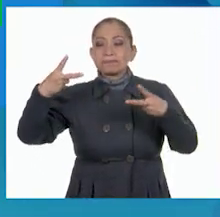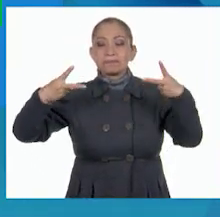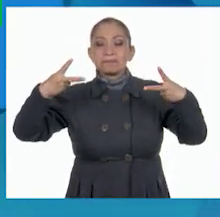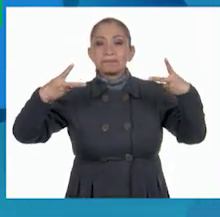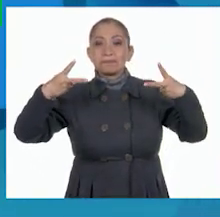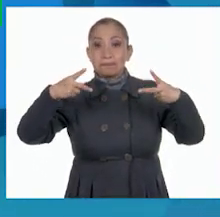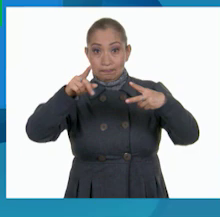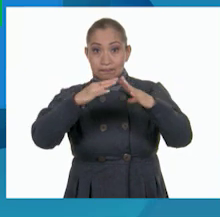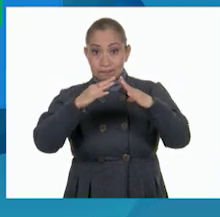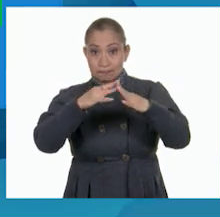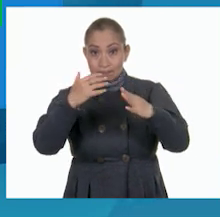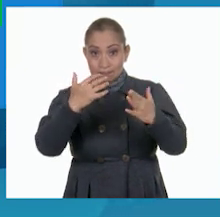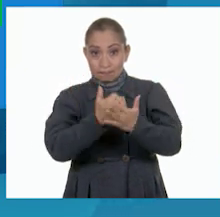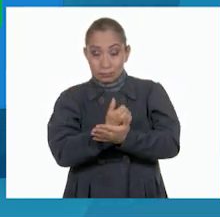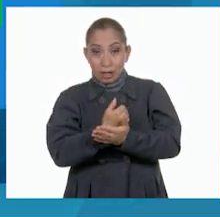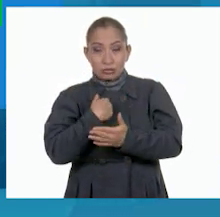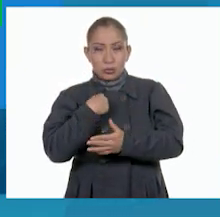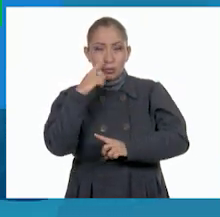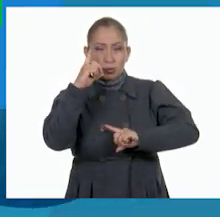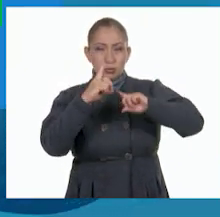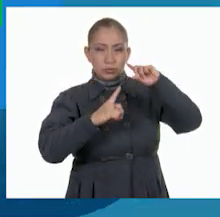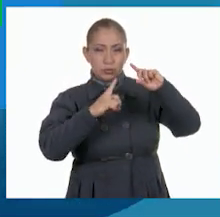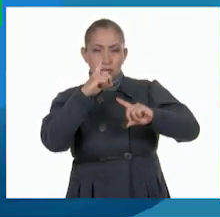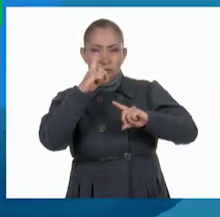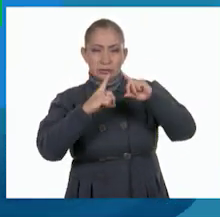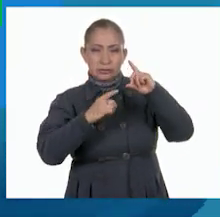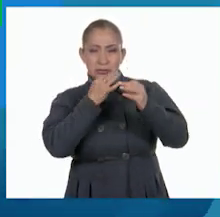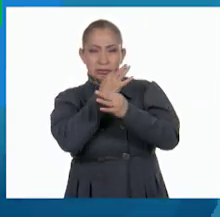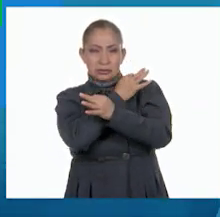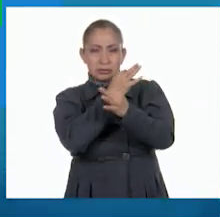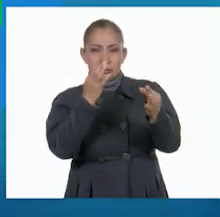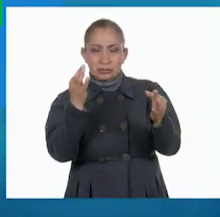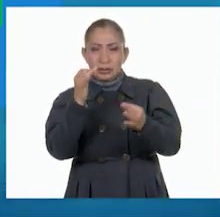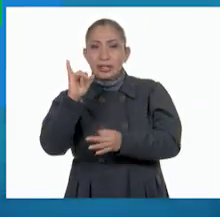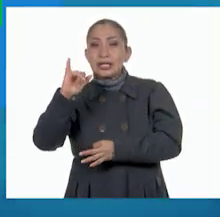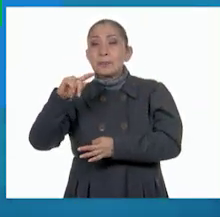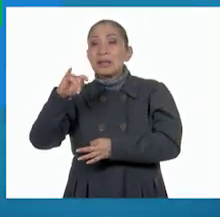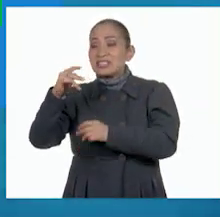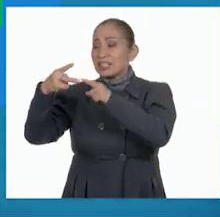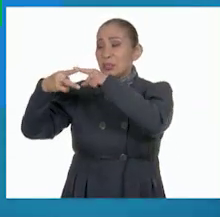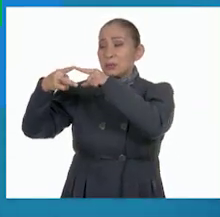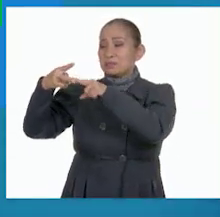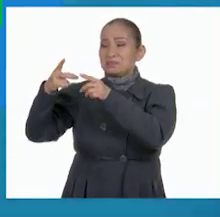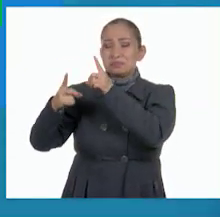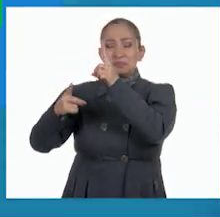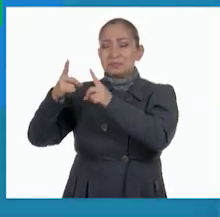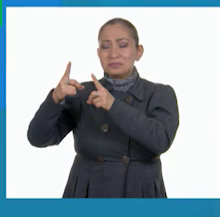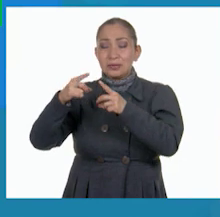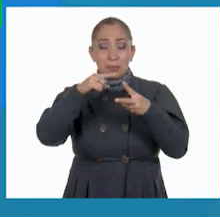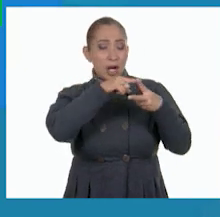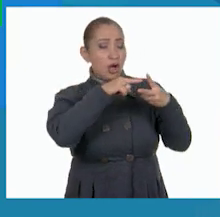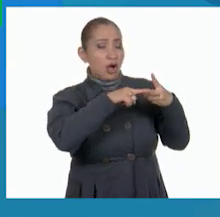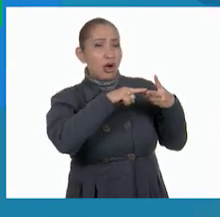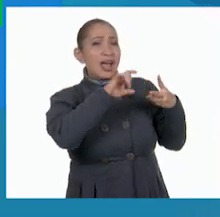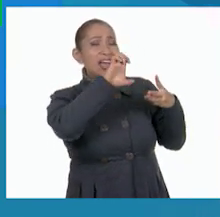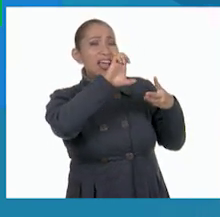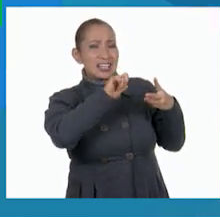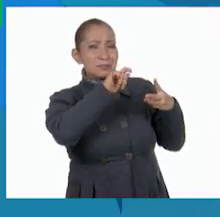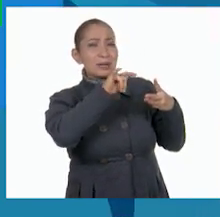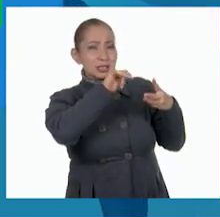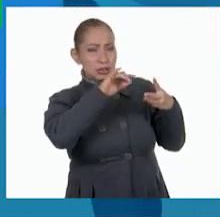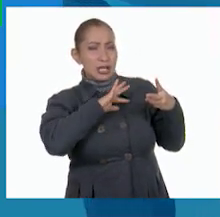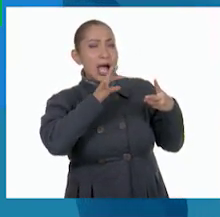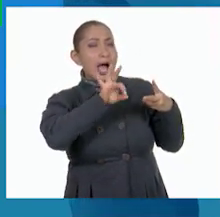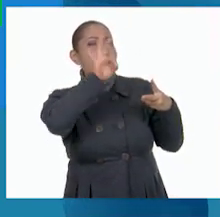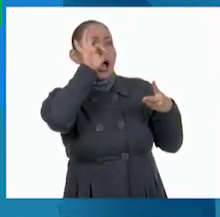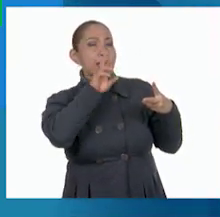Creo que ya en casita ya me ganaron. Yo tengo duda en el mensaje implícito, pero el mensaje explícito creo que ya lo